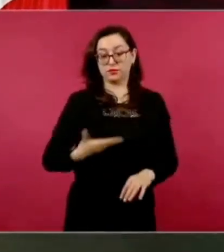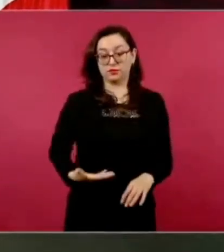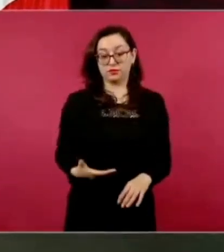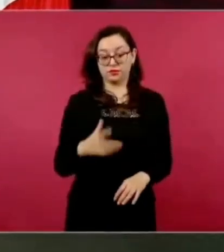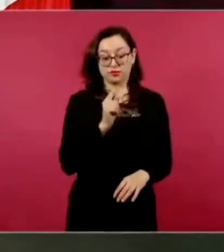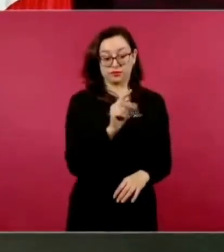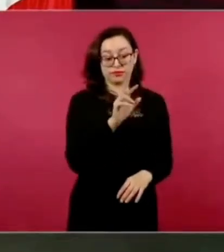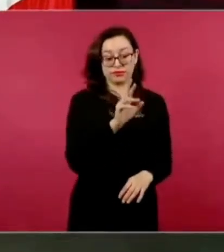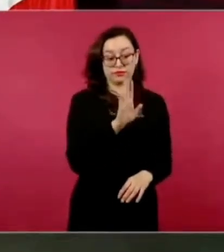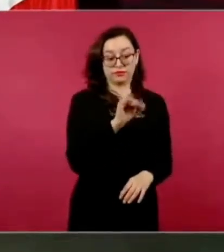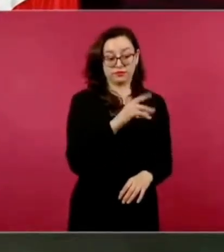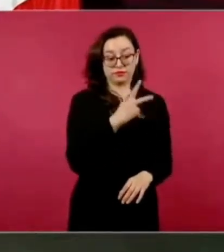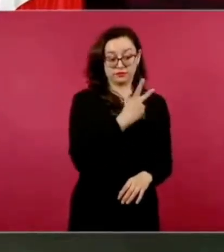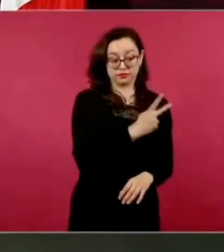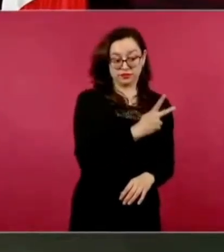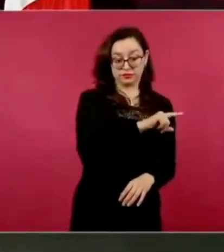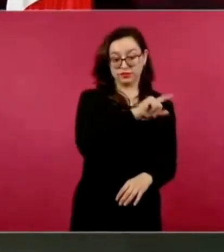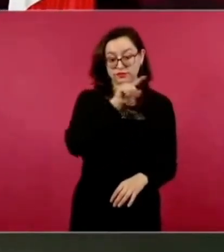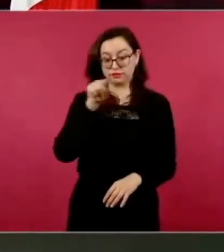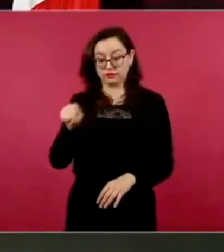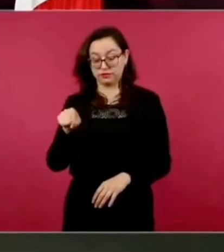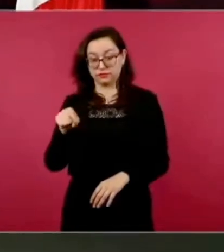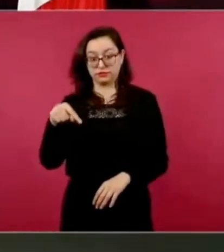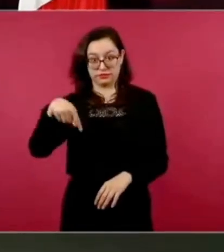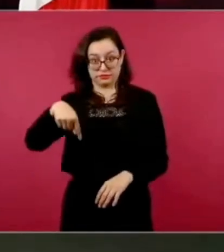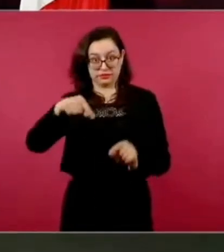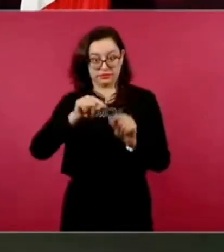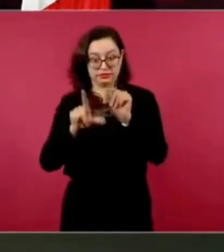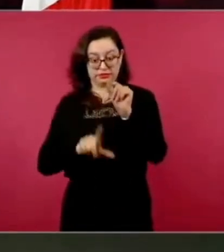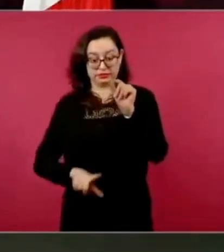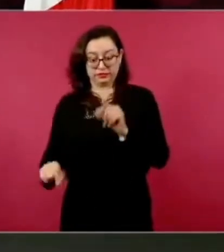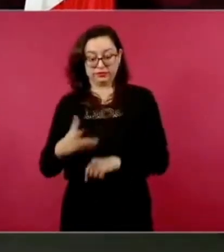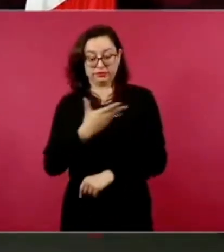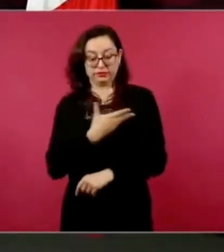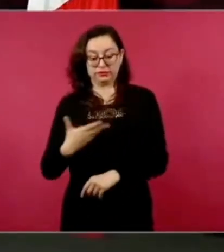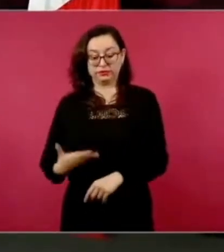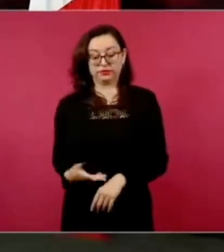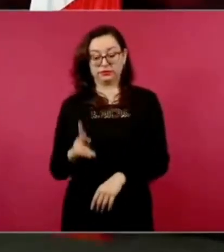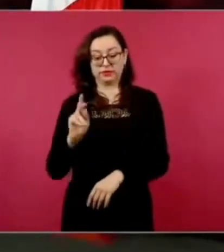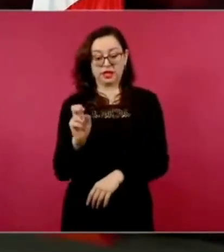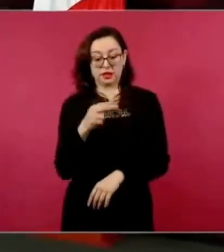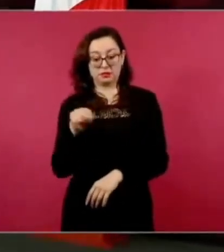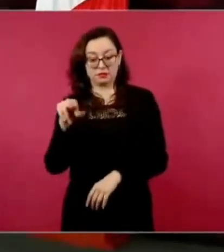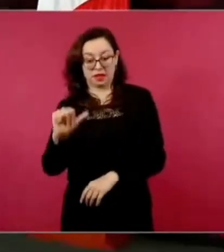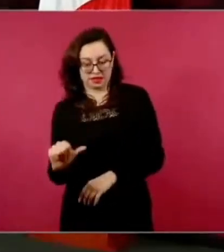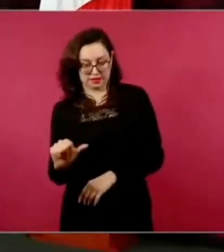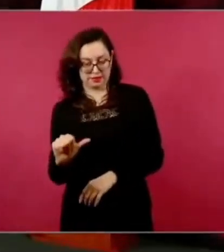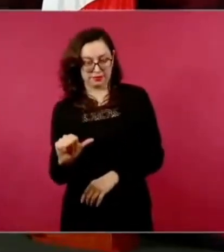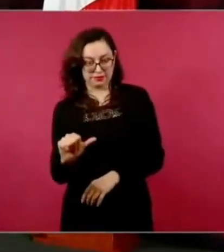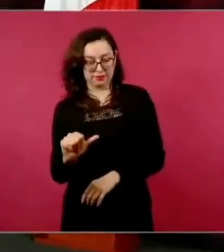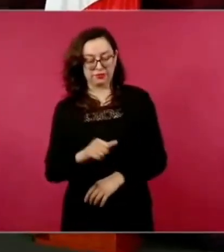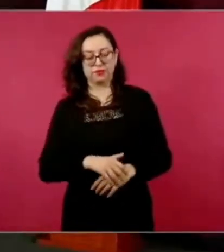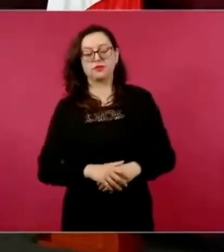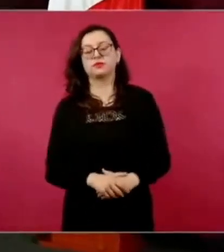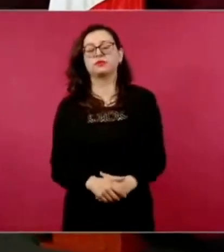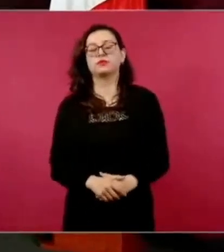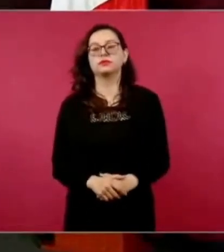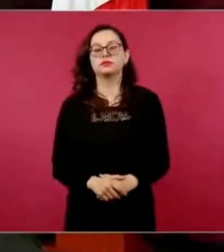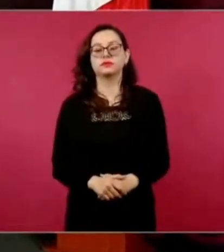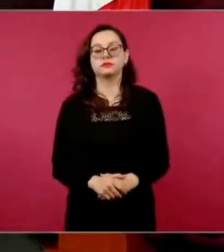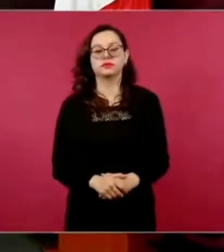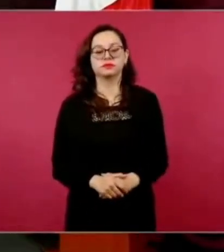su equipo o los equipos ya habían negociado un capítulo del tratado